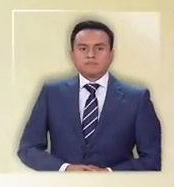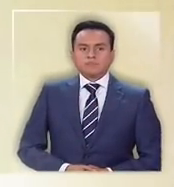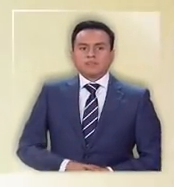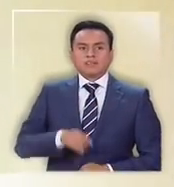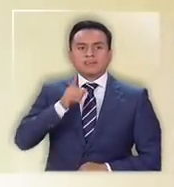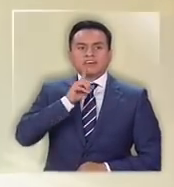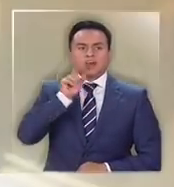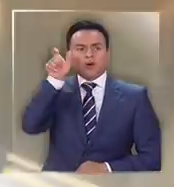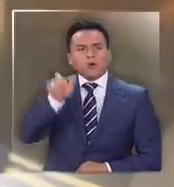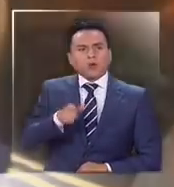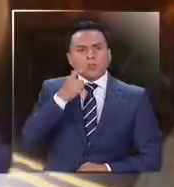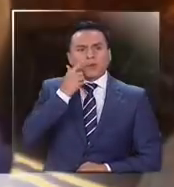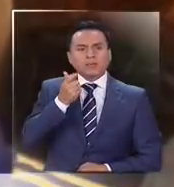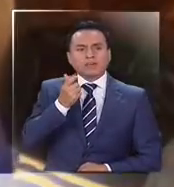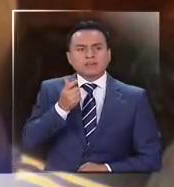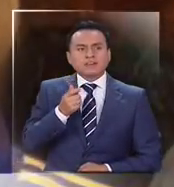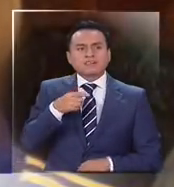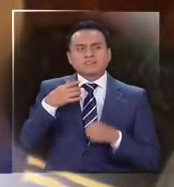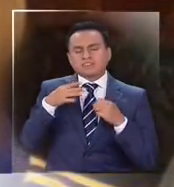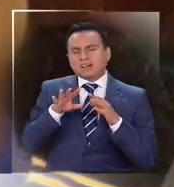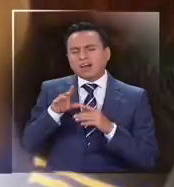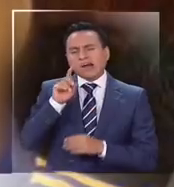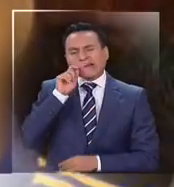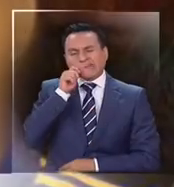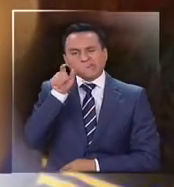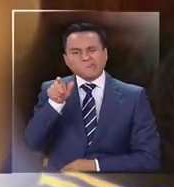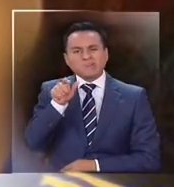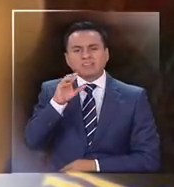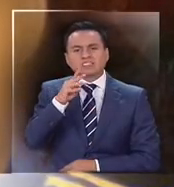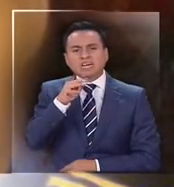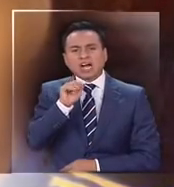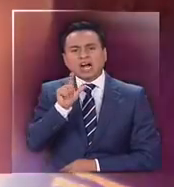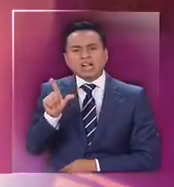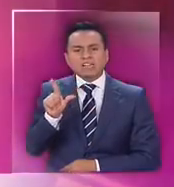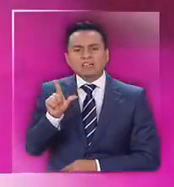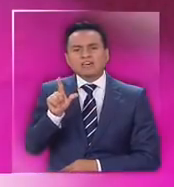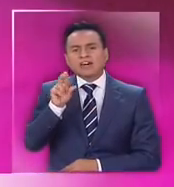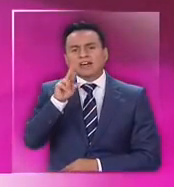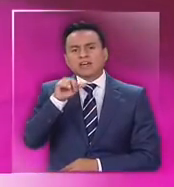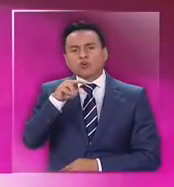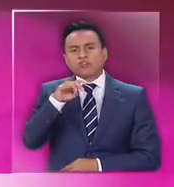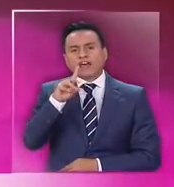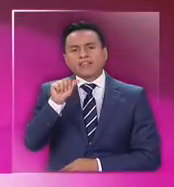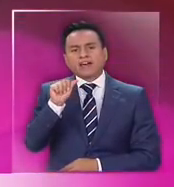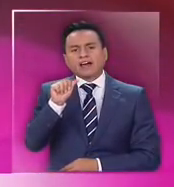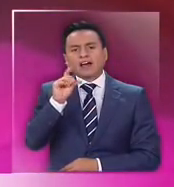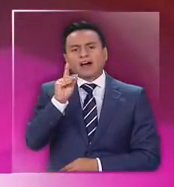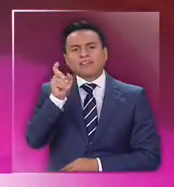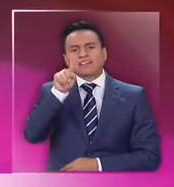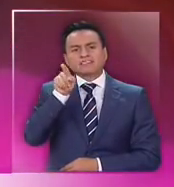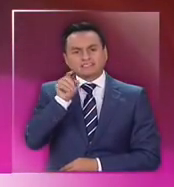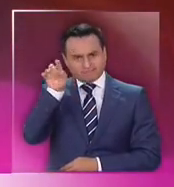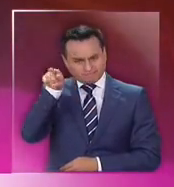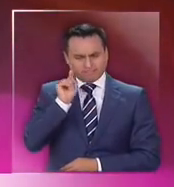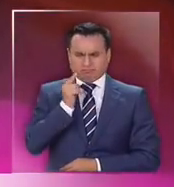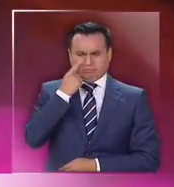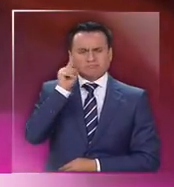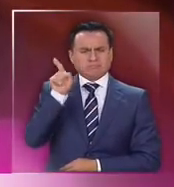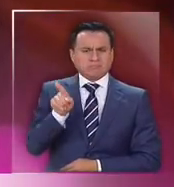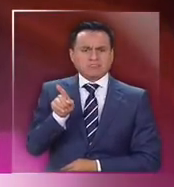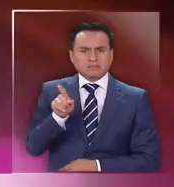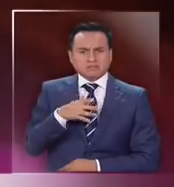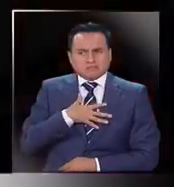¿Pero quién es este hombre? Uno al que ya han apodado el Chacal de Rinconada de los Andes. Aquellos que lo conocen